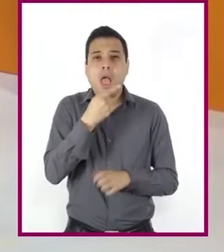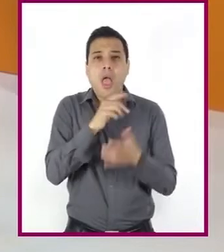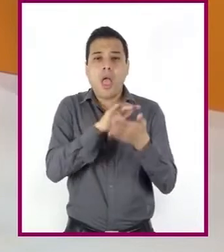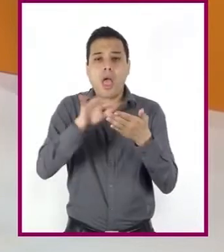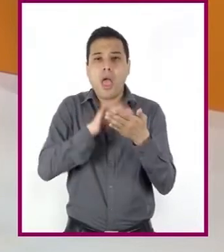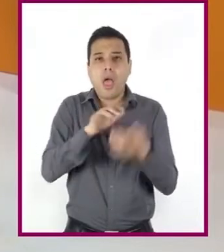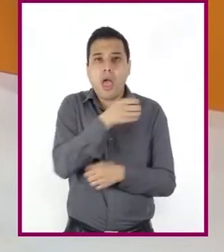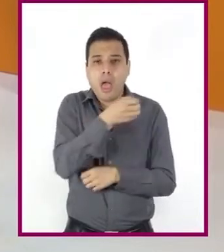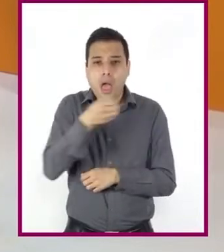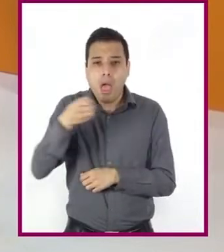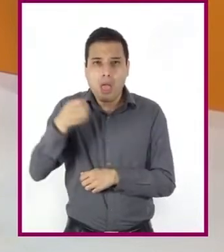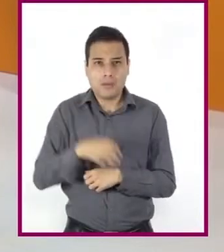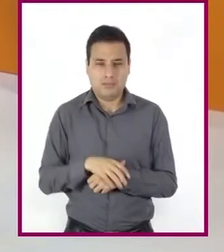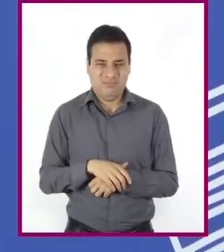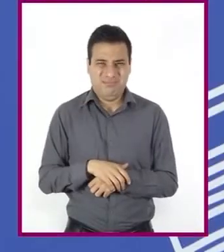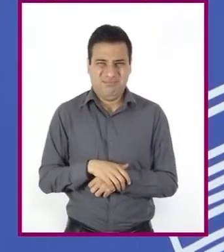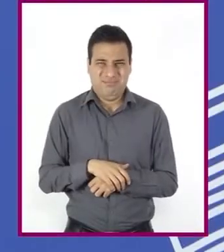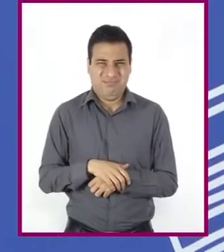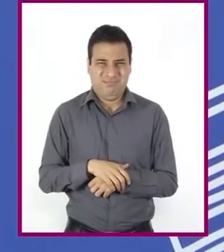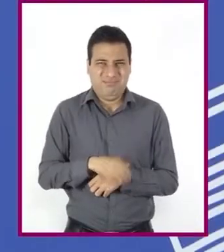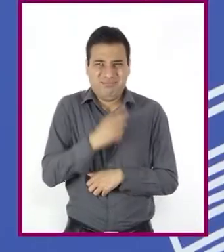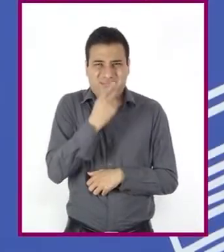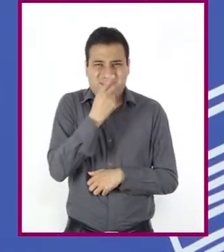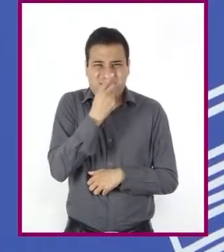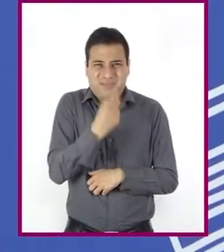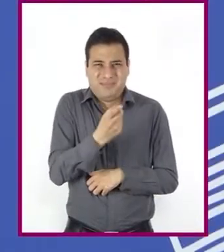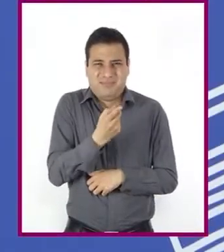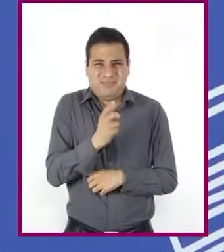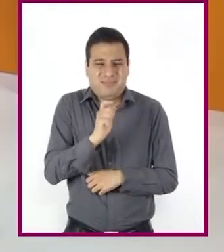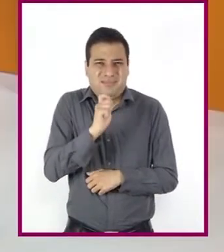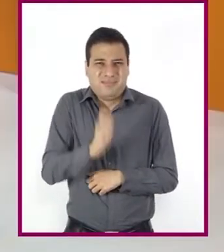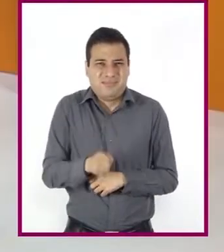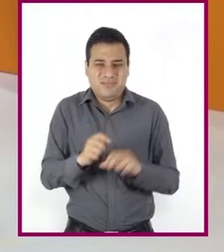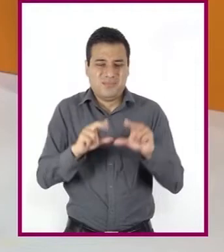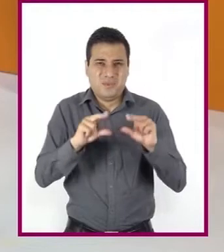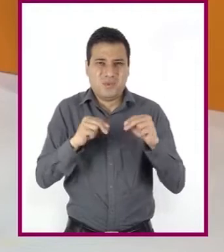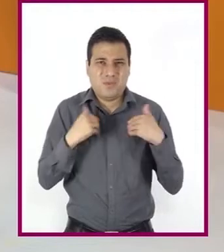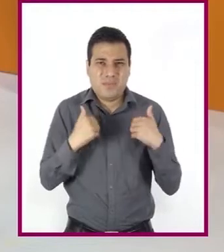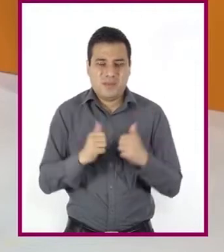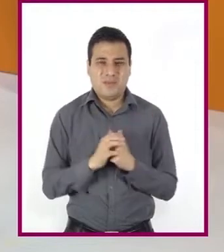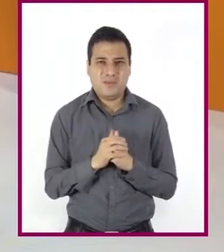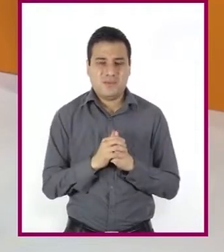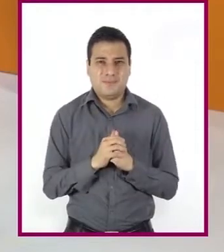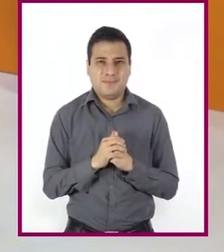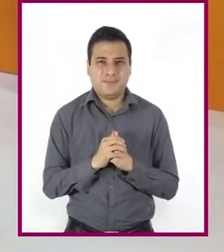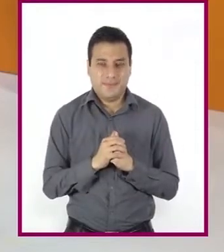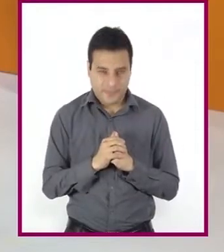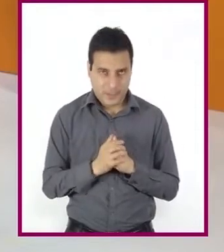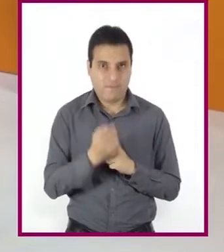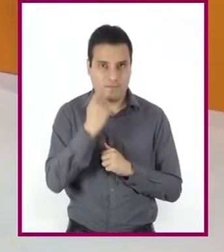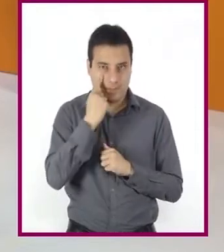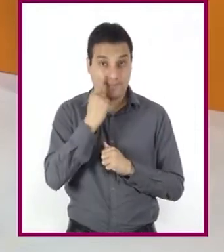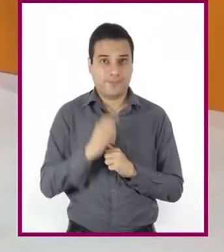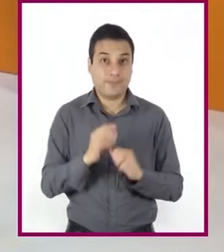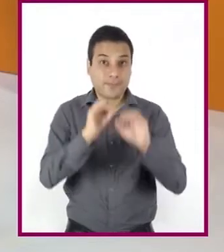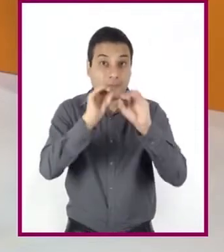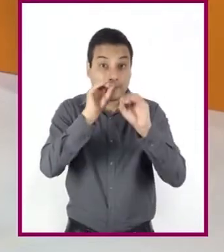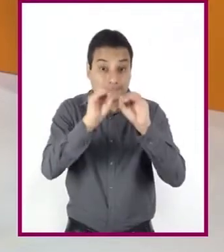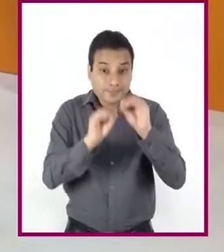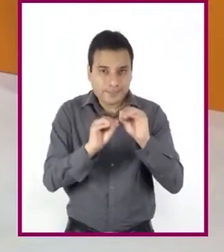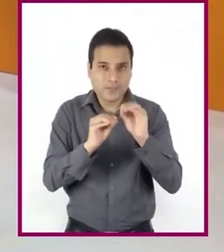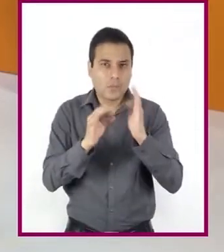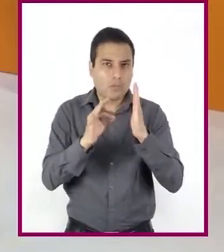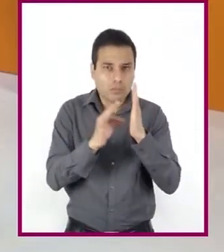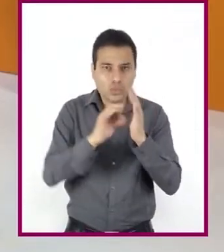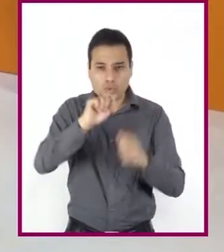se entiende la intención del personaje? Ahora vayamos a la propuesta de puntuación. Verifiquen